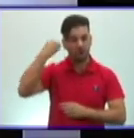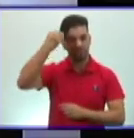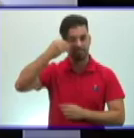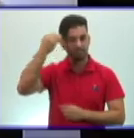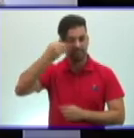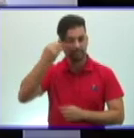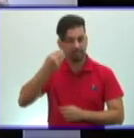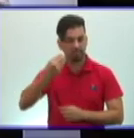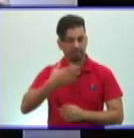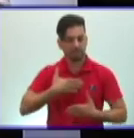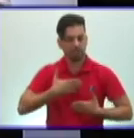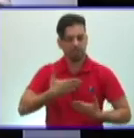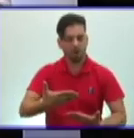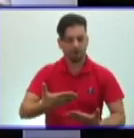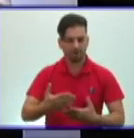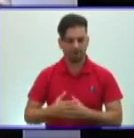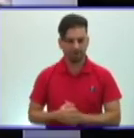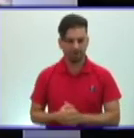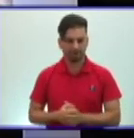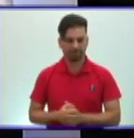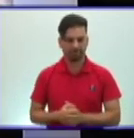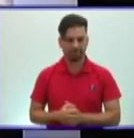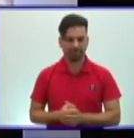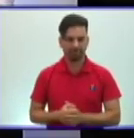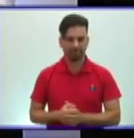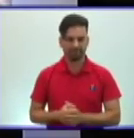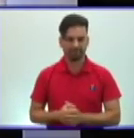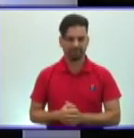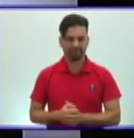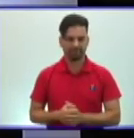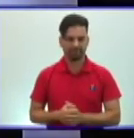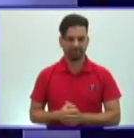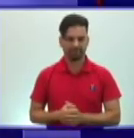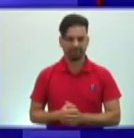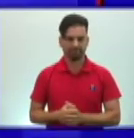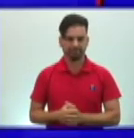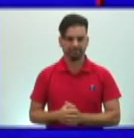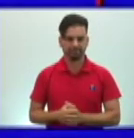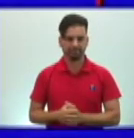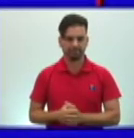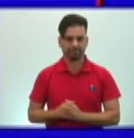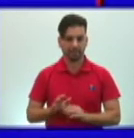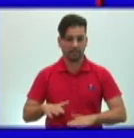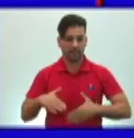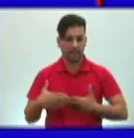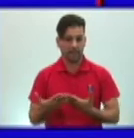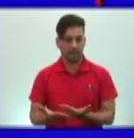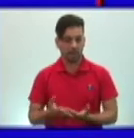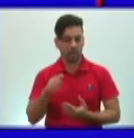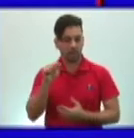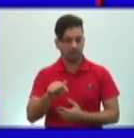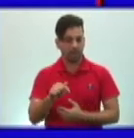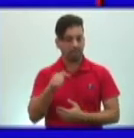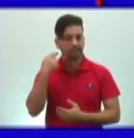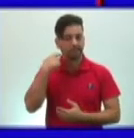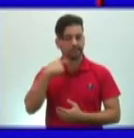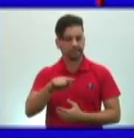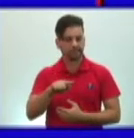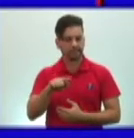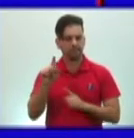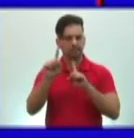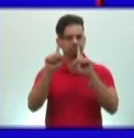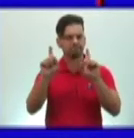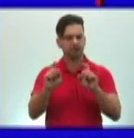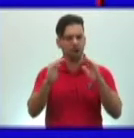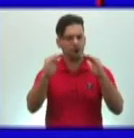la voluntad evidentemente de los sujetos. Sobre esa base, pues sencillamente también tenemos las siguientes